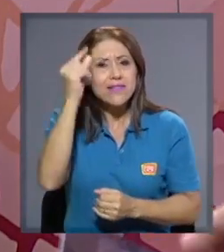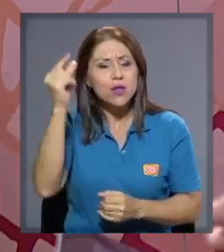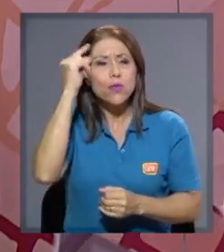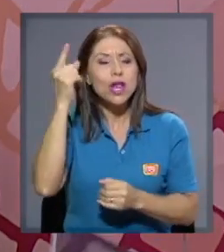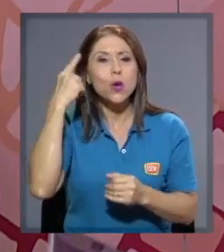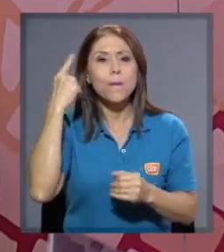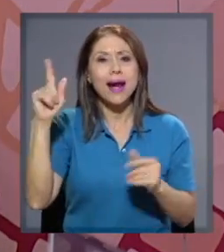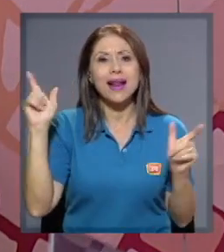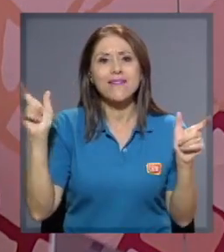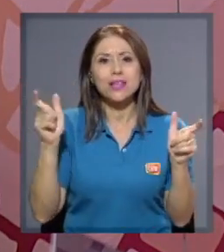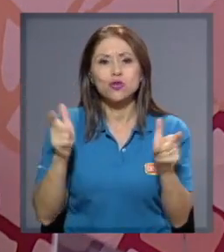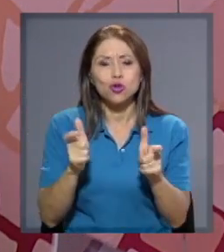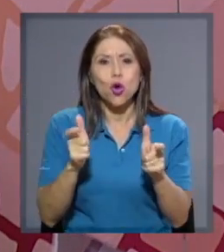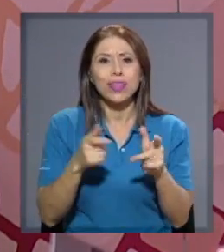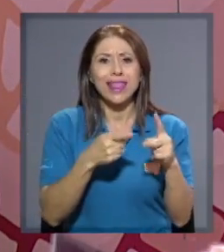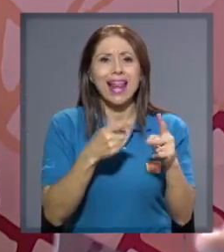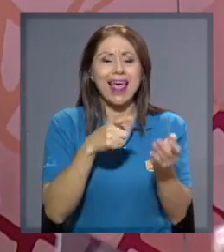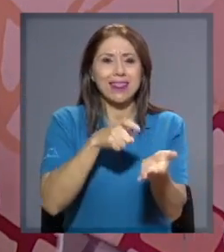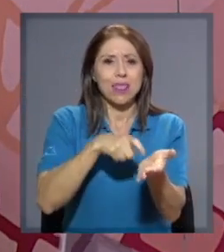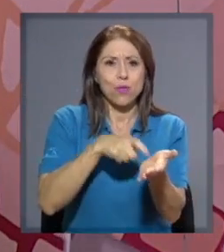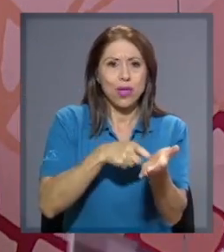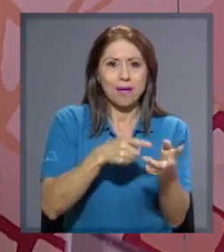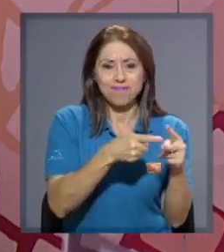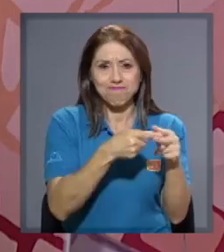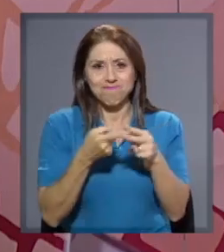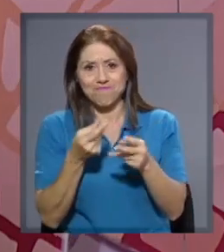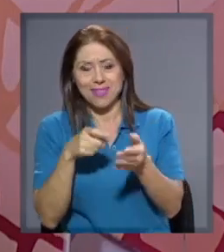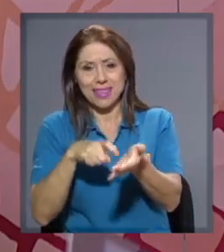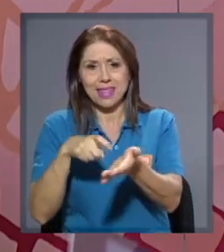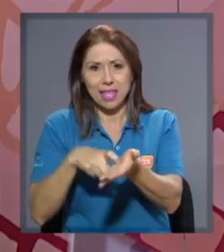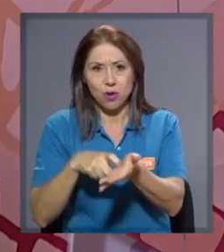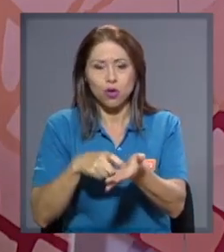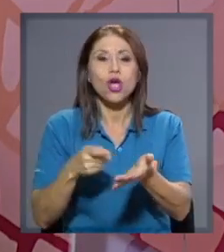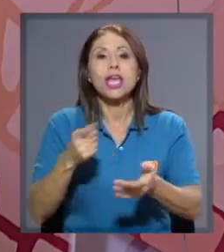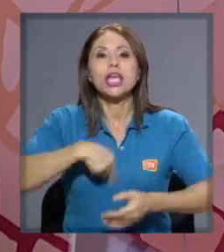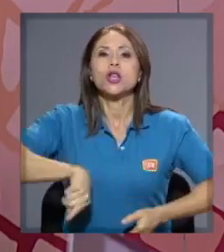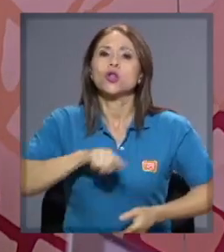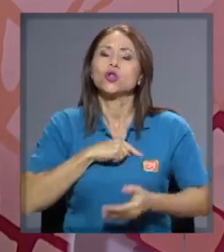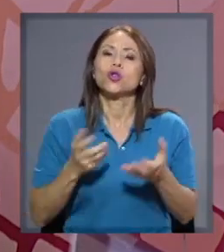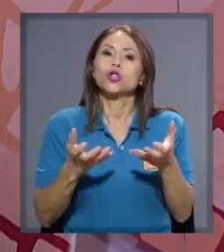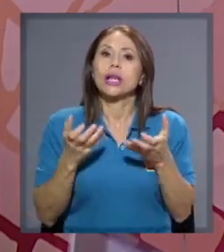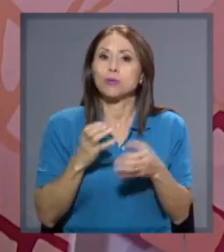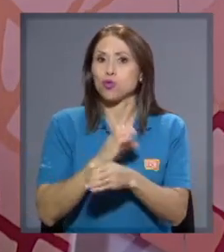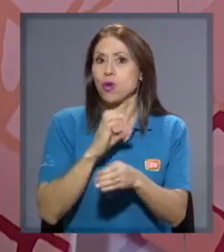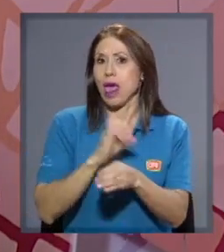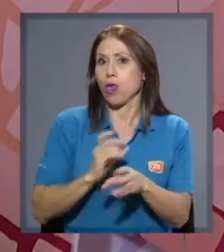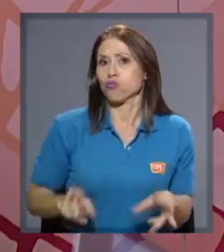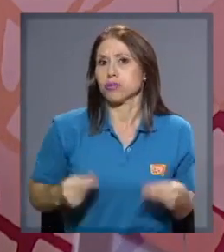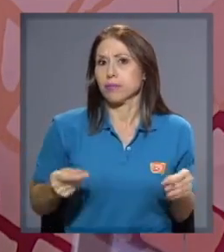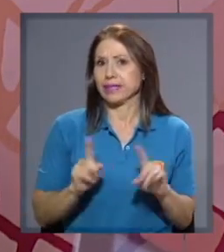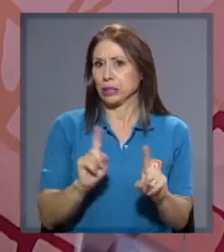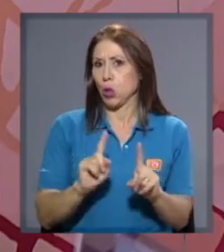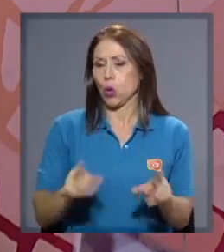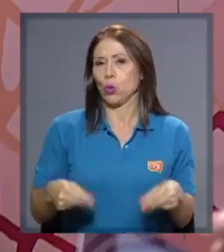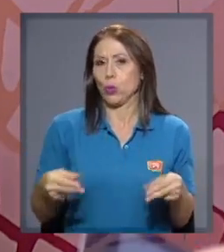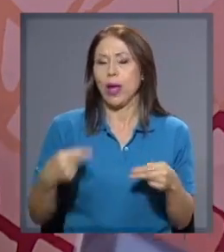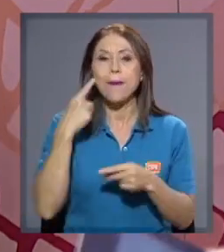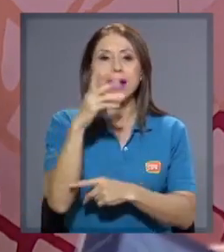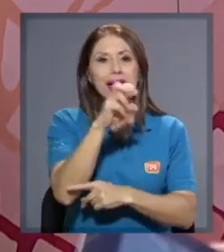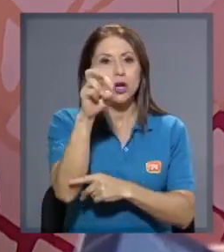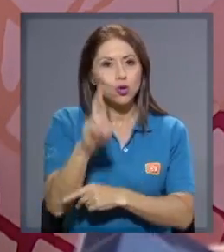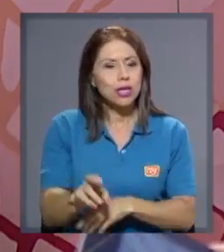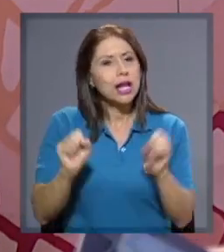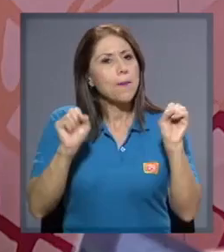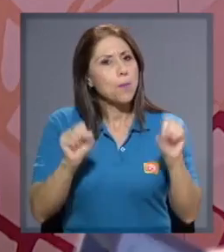reducción del déficit fiscal y estamos trabajando en función de ser lo suficientemente austeros para poder llegar y sacar a costa rica de la